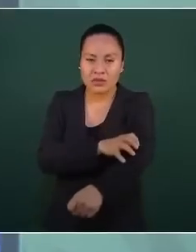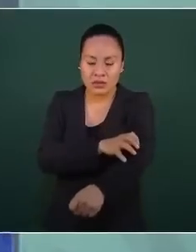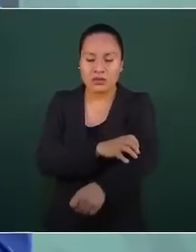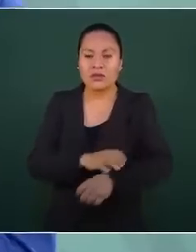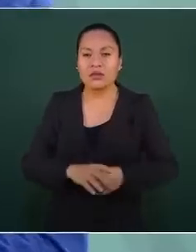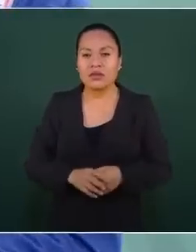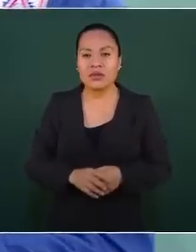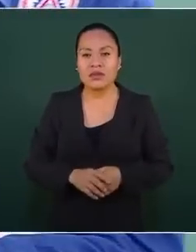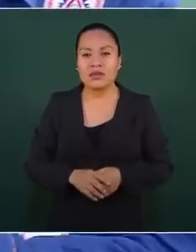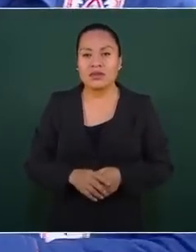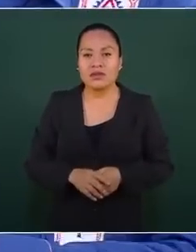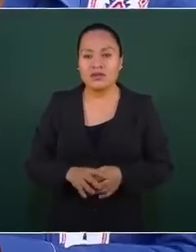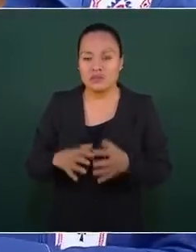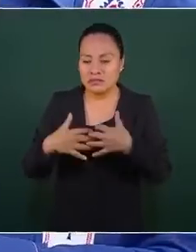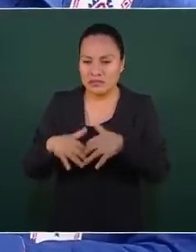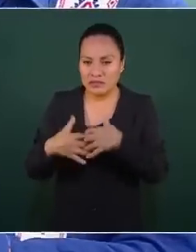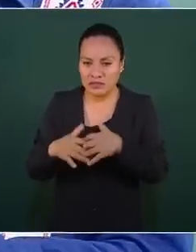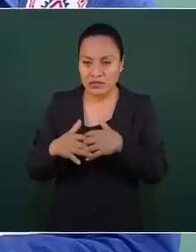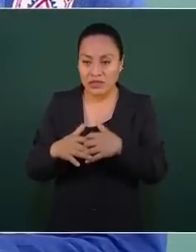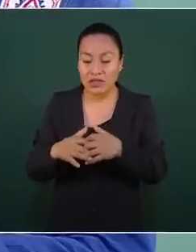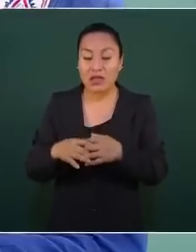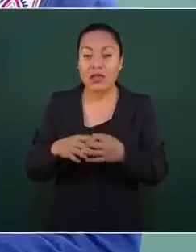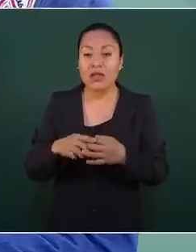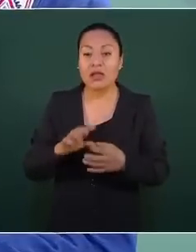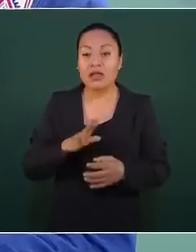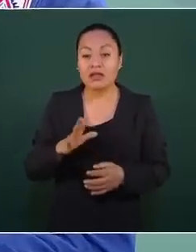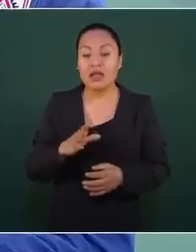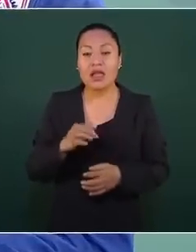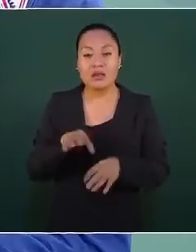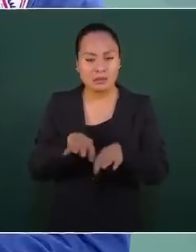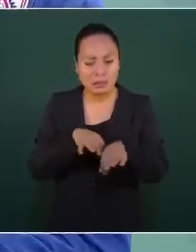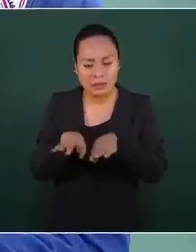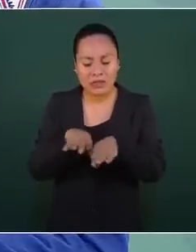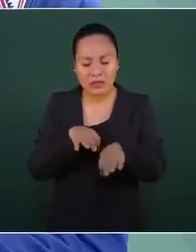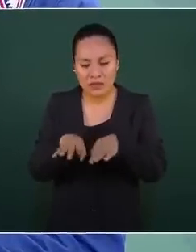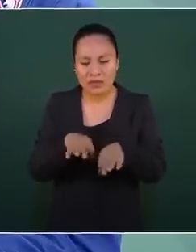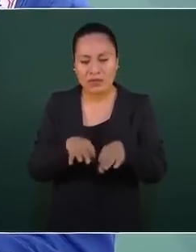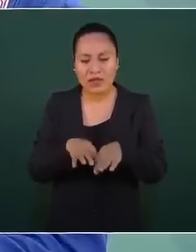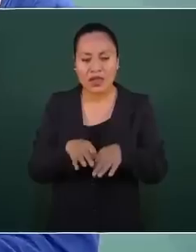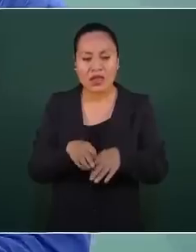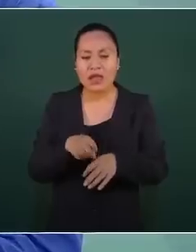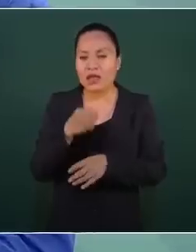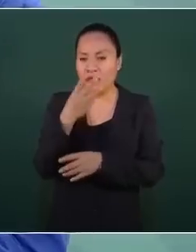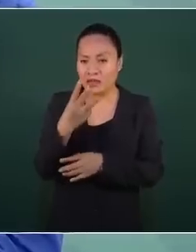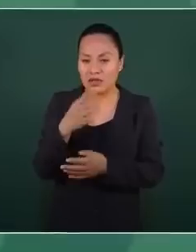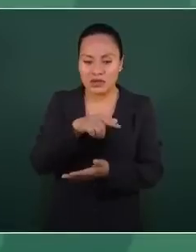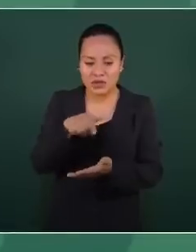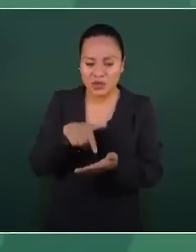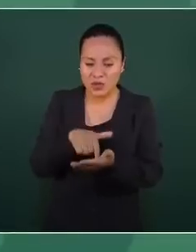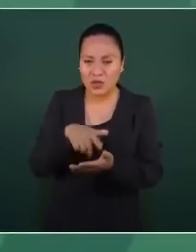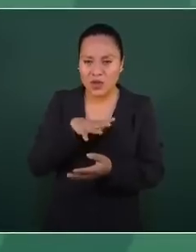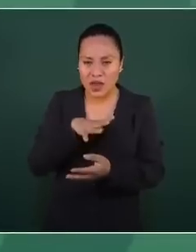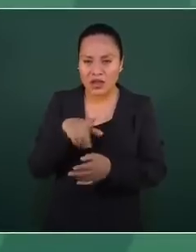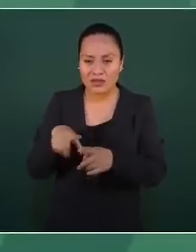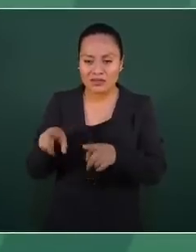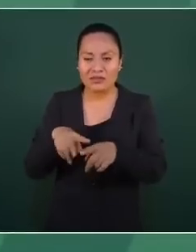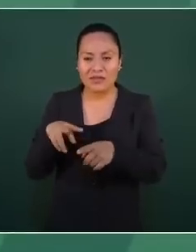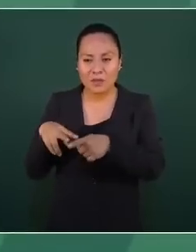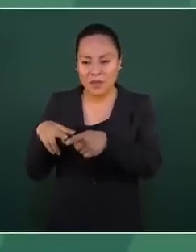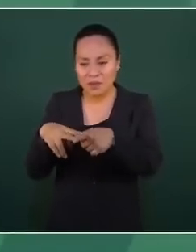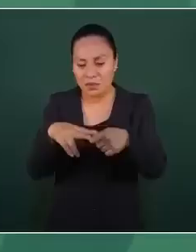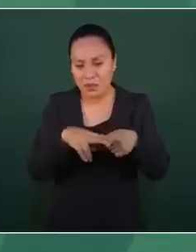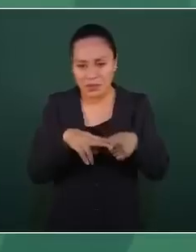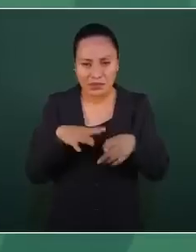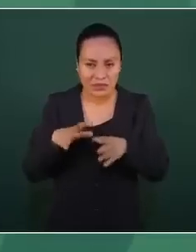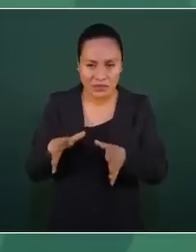trabajando cuando menos en 3 parques industriales, que